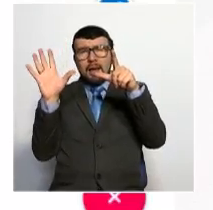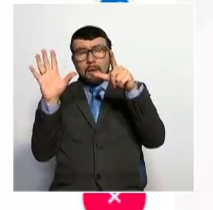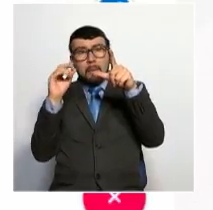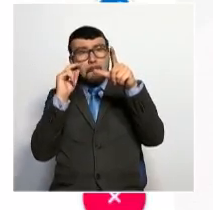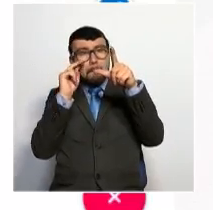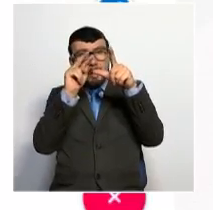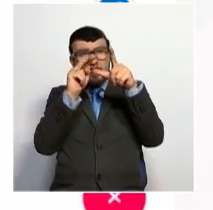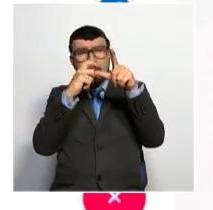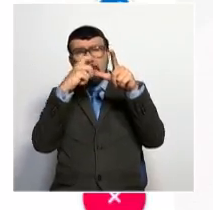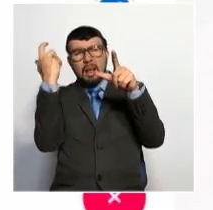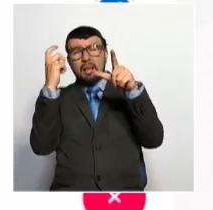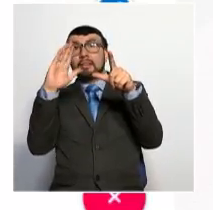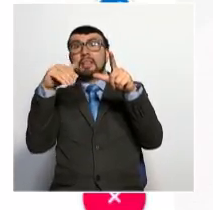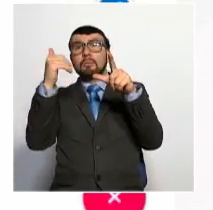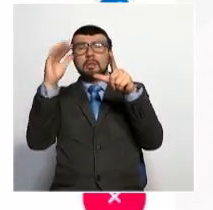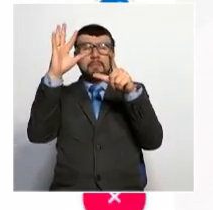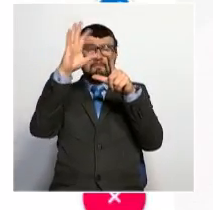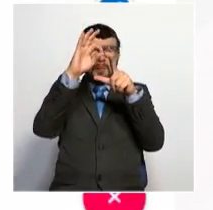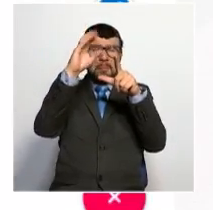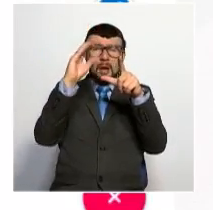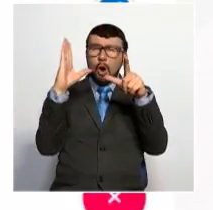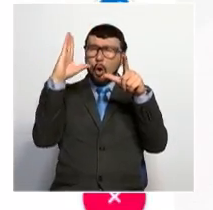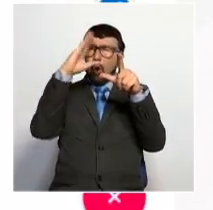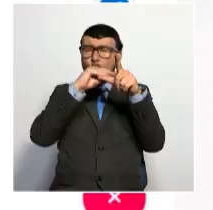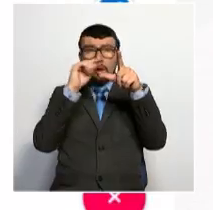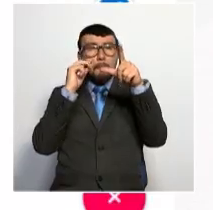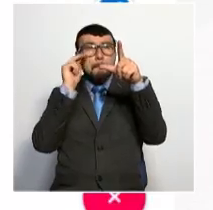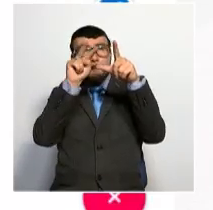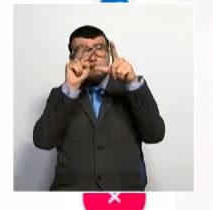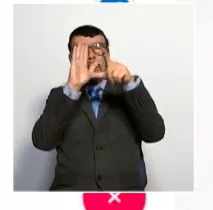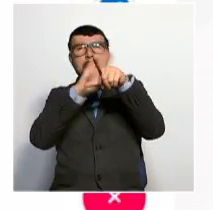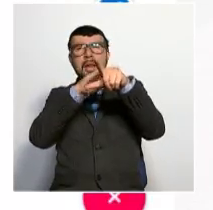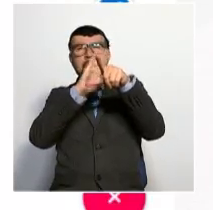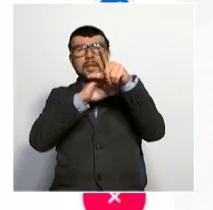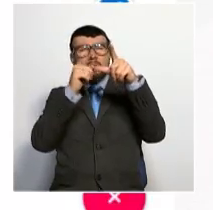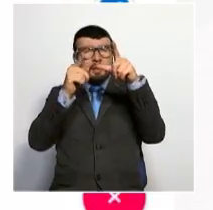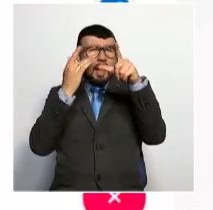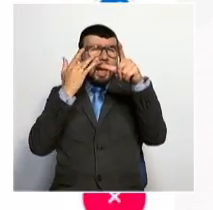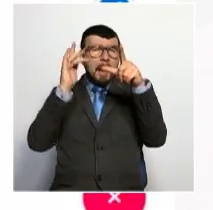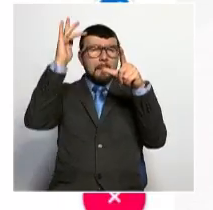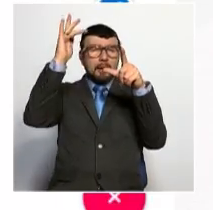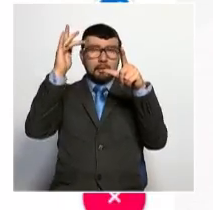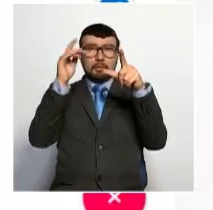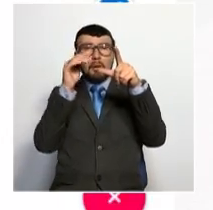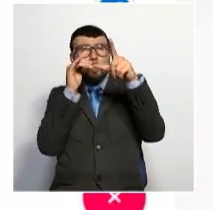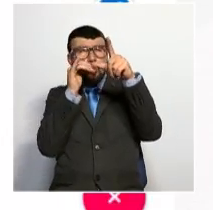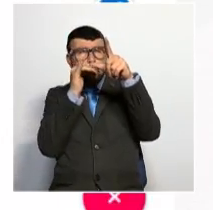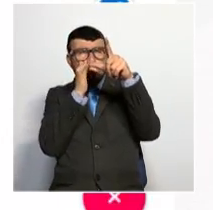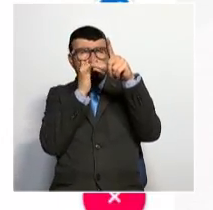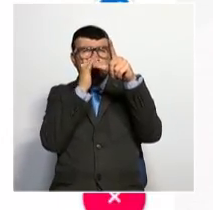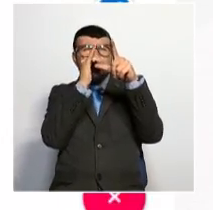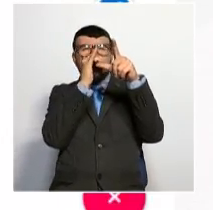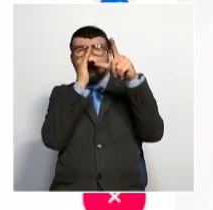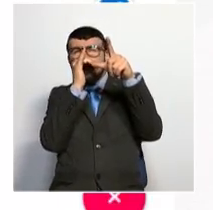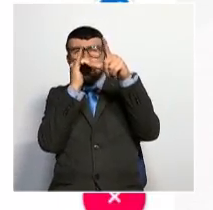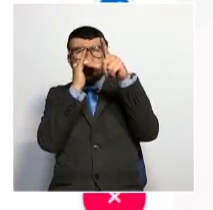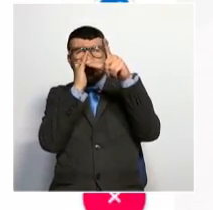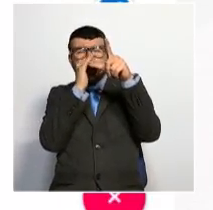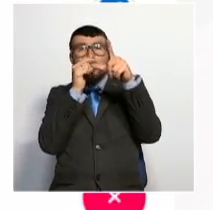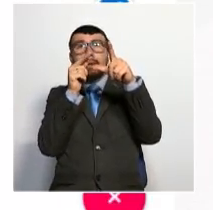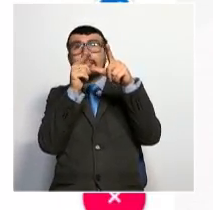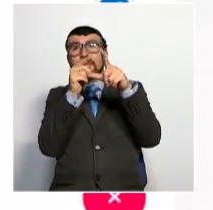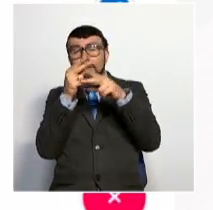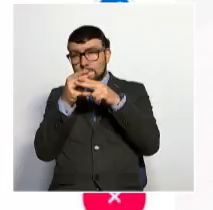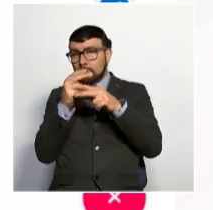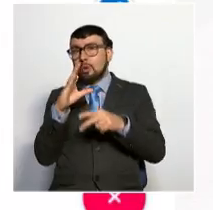y luego un líquido oscuro que nos permite ver las manchas ya de color amarillo. Con un microscopio, ¿no? Con un microscopio que se